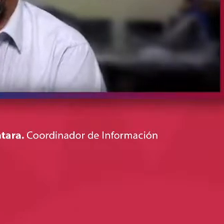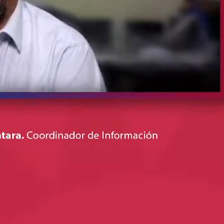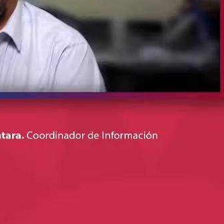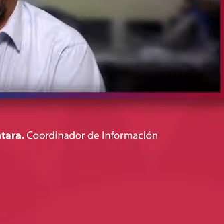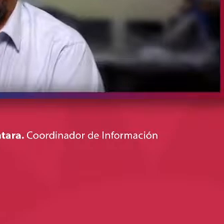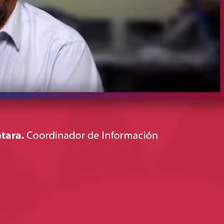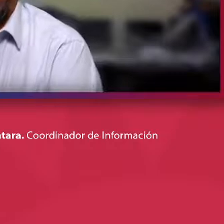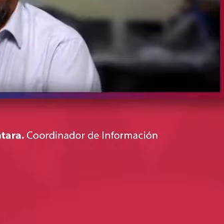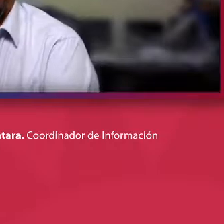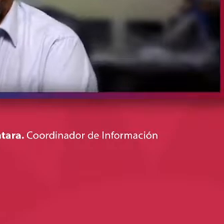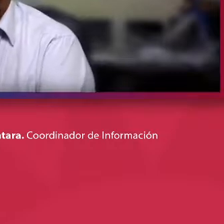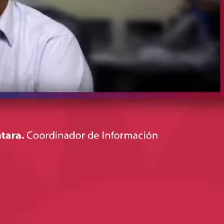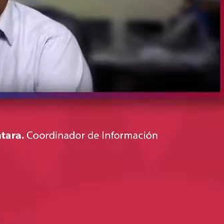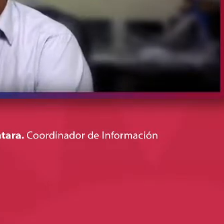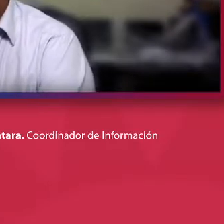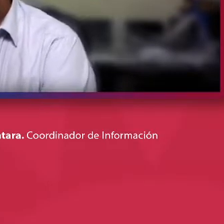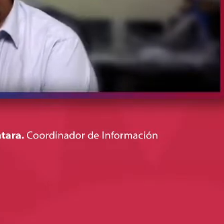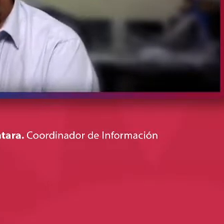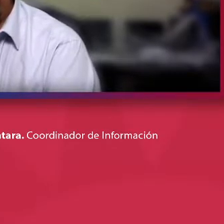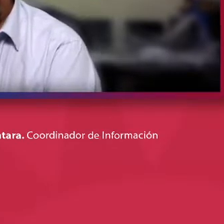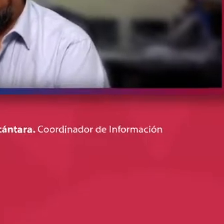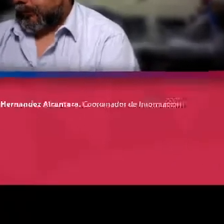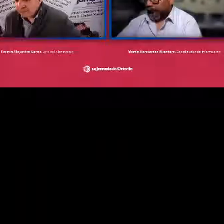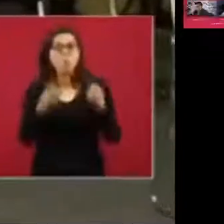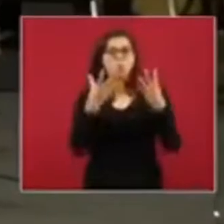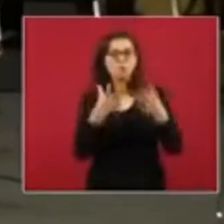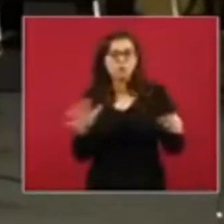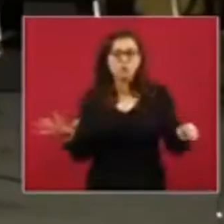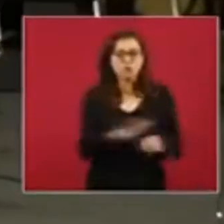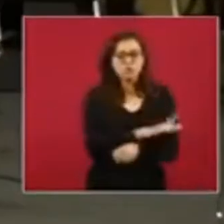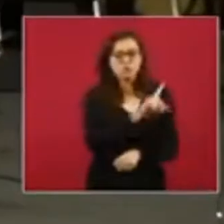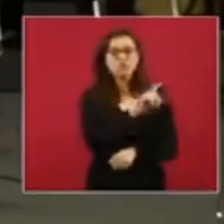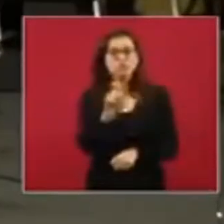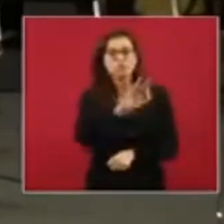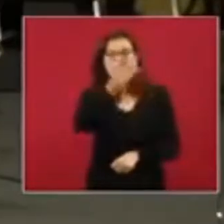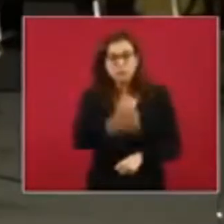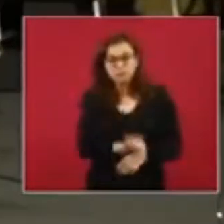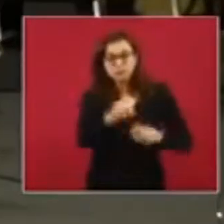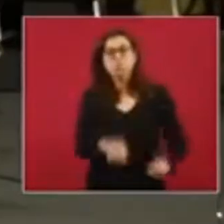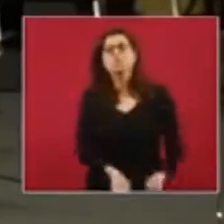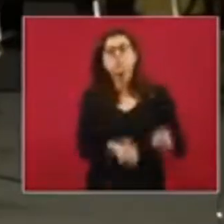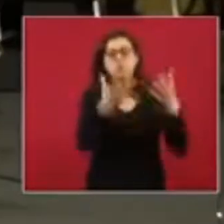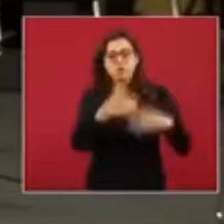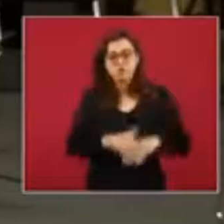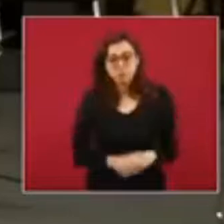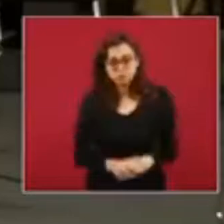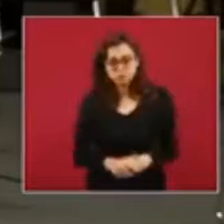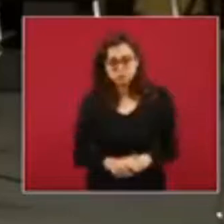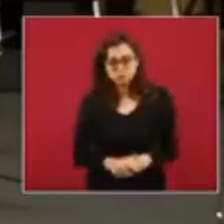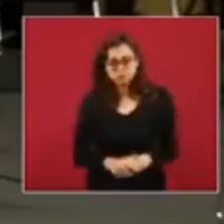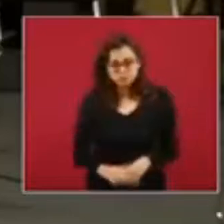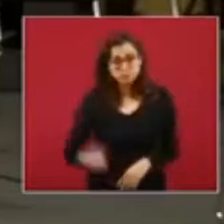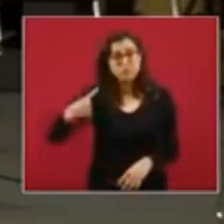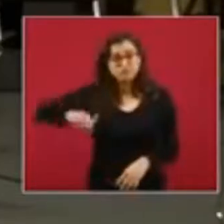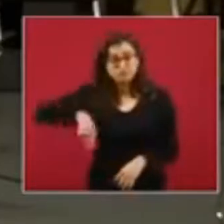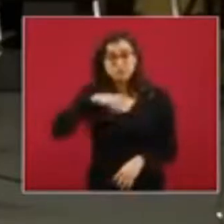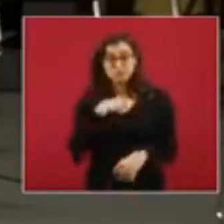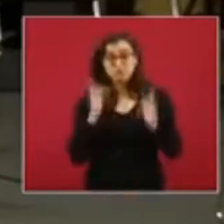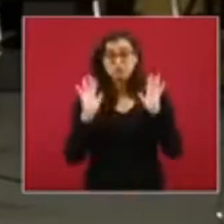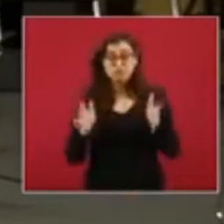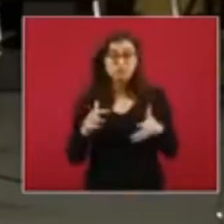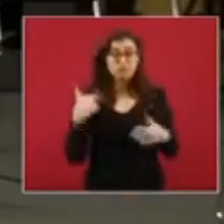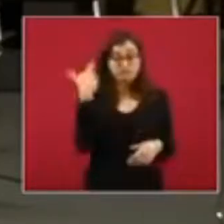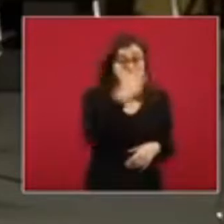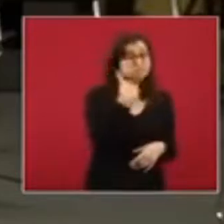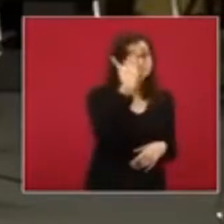última evaluación que hace la Secretaría de Salud Federal. Digo porque nosotros hicimos un recorrido y aparte tenemos las estadísticas de la base de datos que